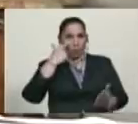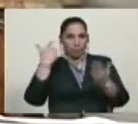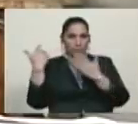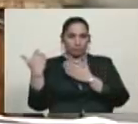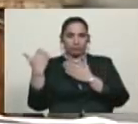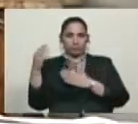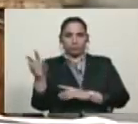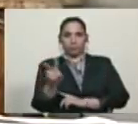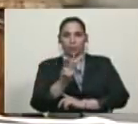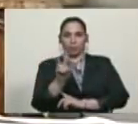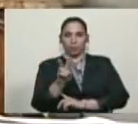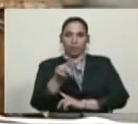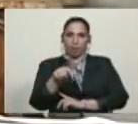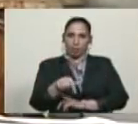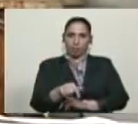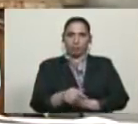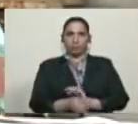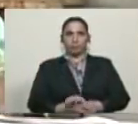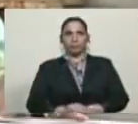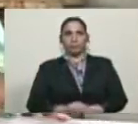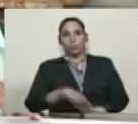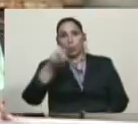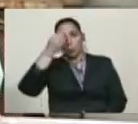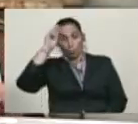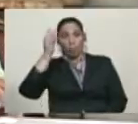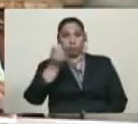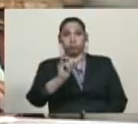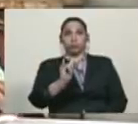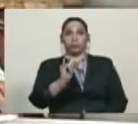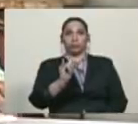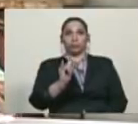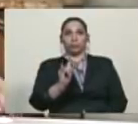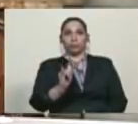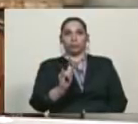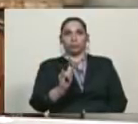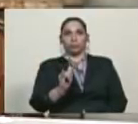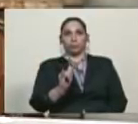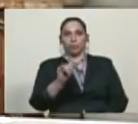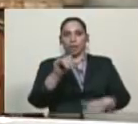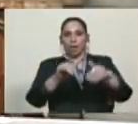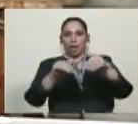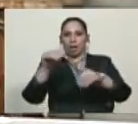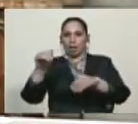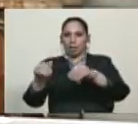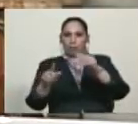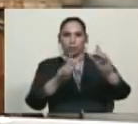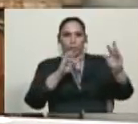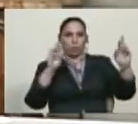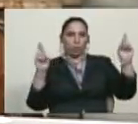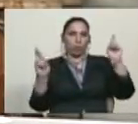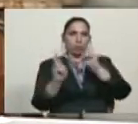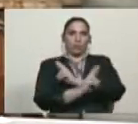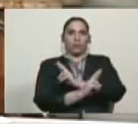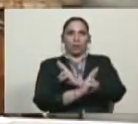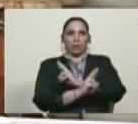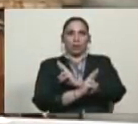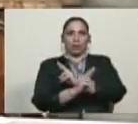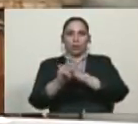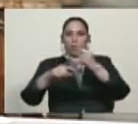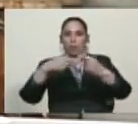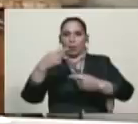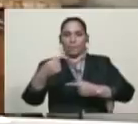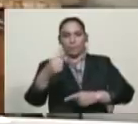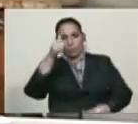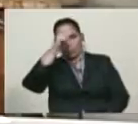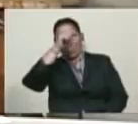rogelio en cuba y elecciones de referéndum consultivo el próximo